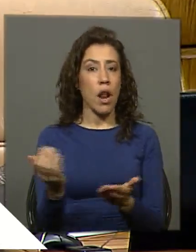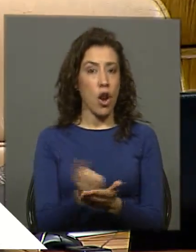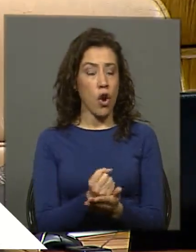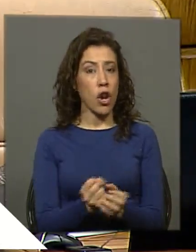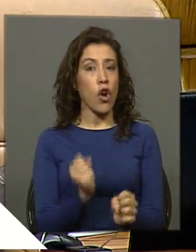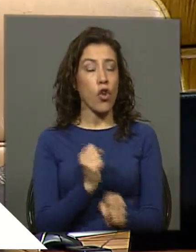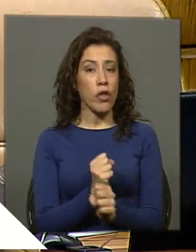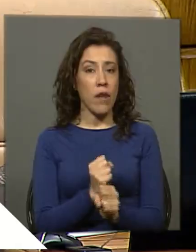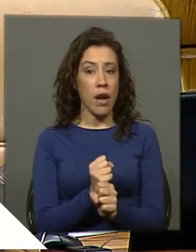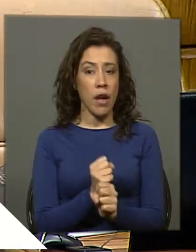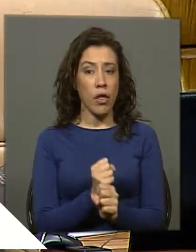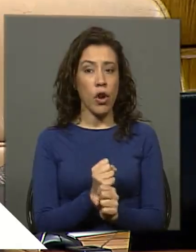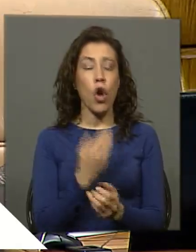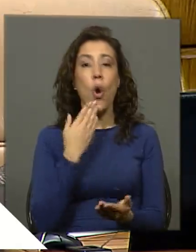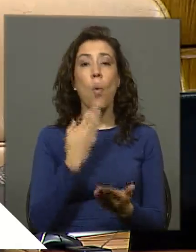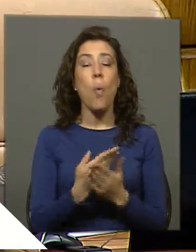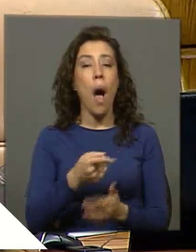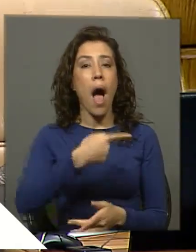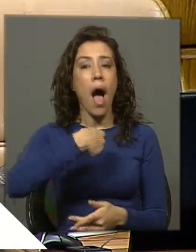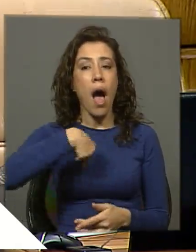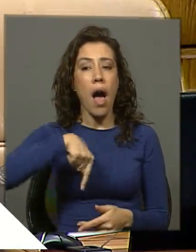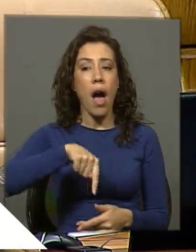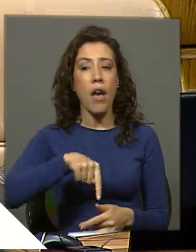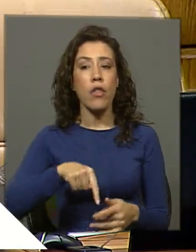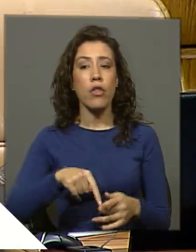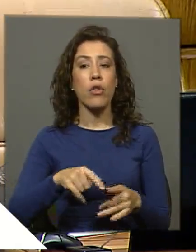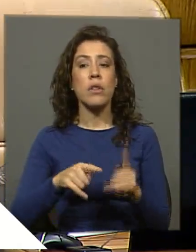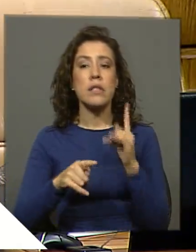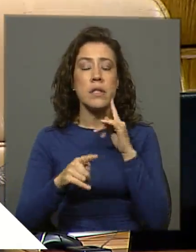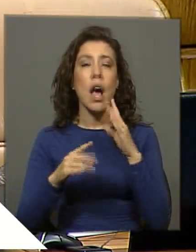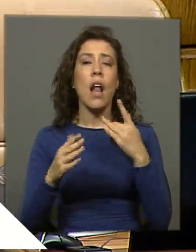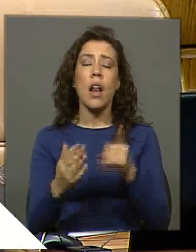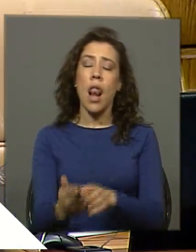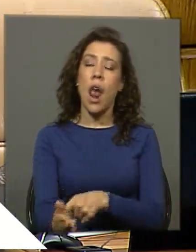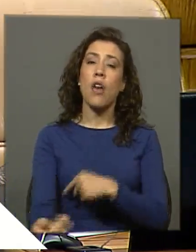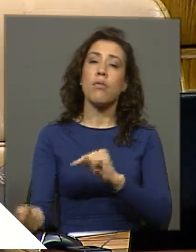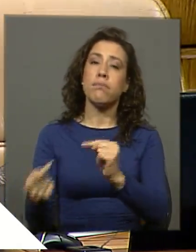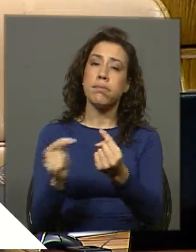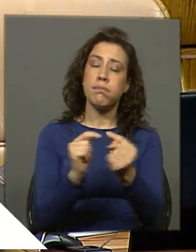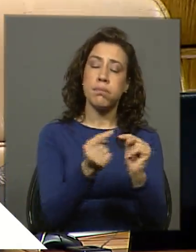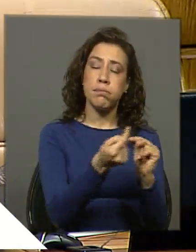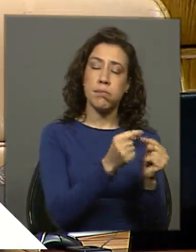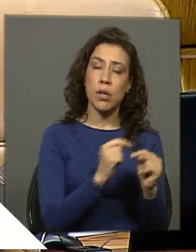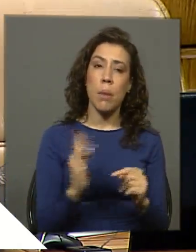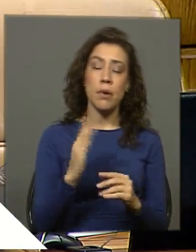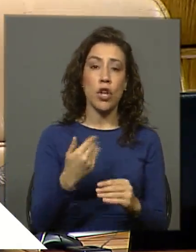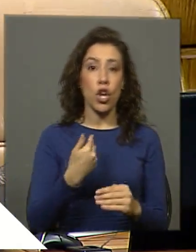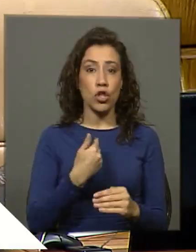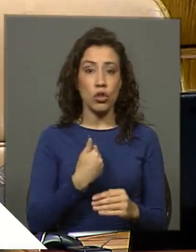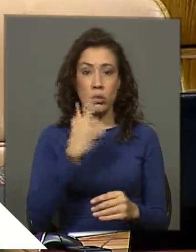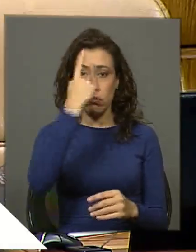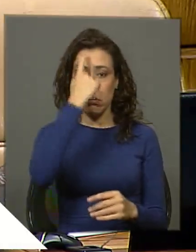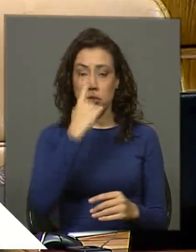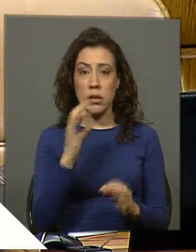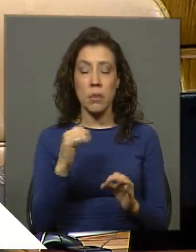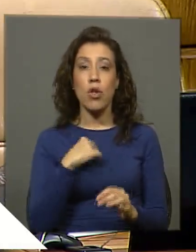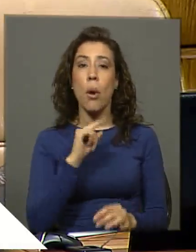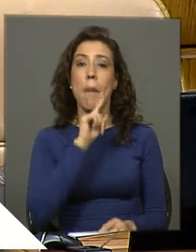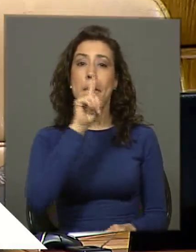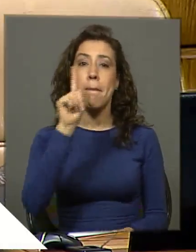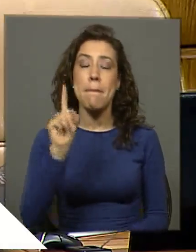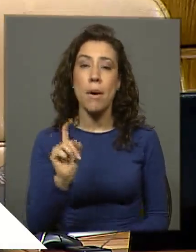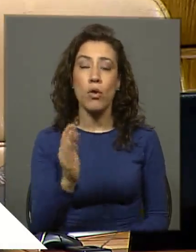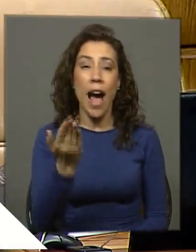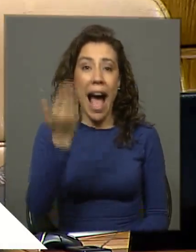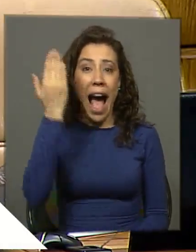con los trabajadores cuando estos hayan sido ampliamente debatidos con sus bases yo formalmente le pregunté antes de mi